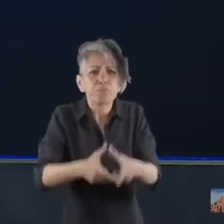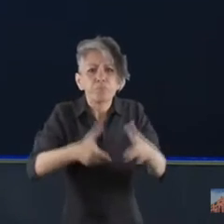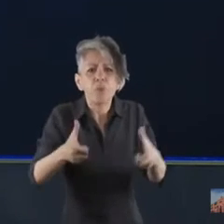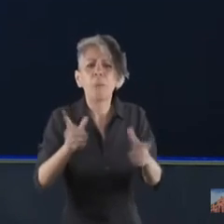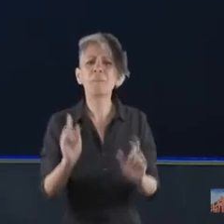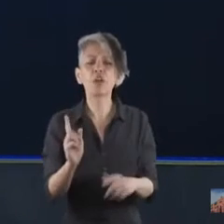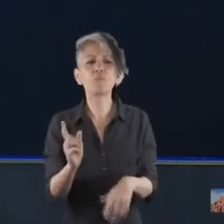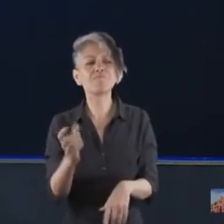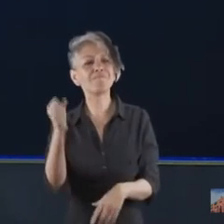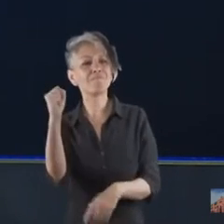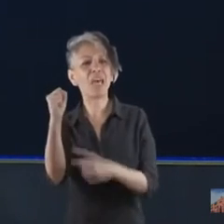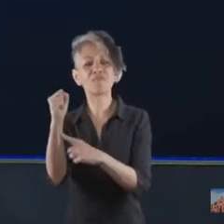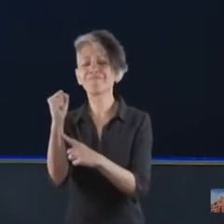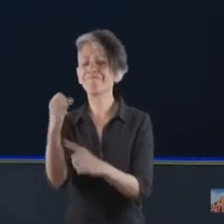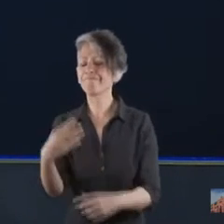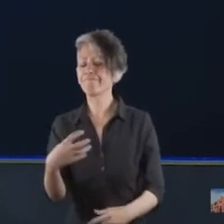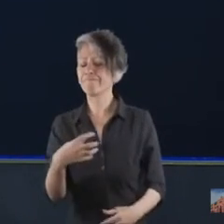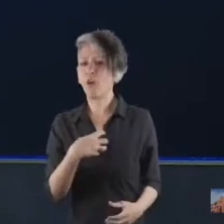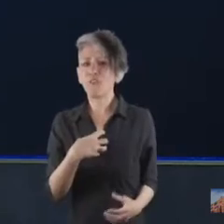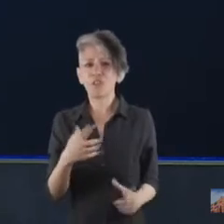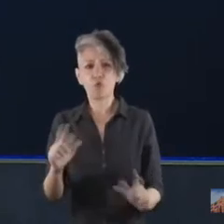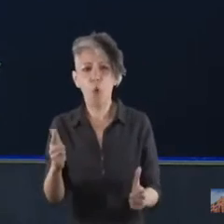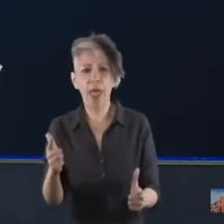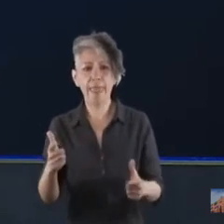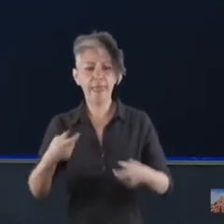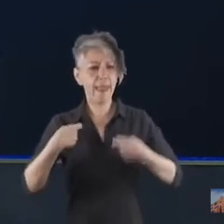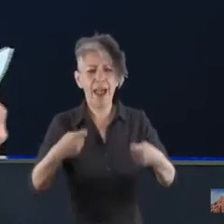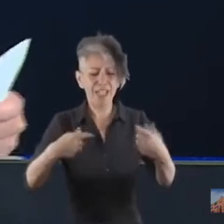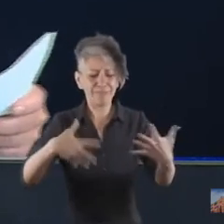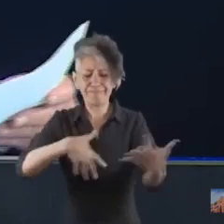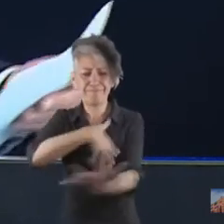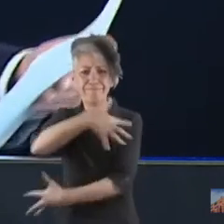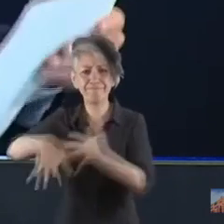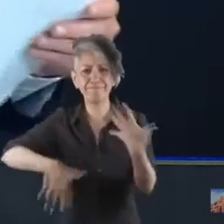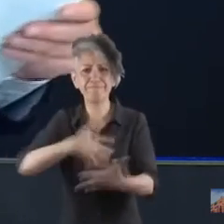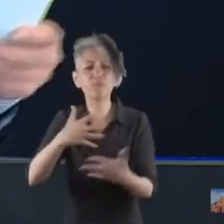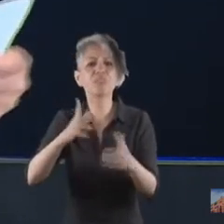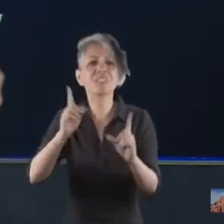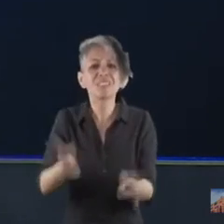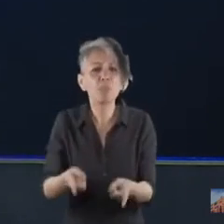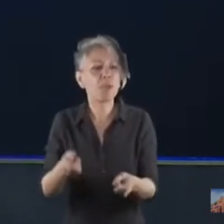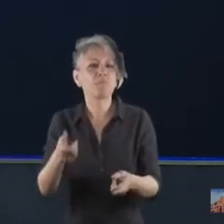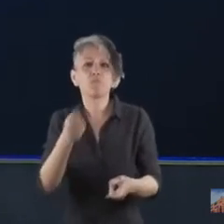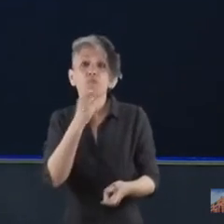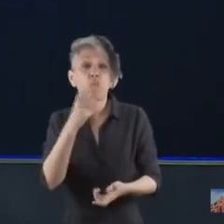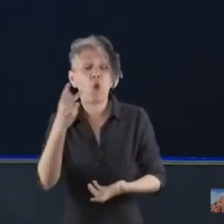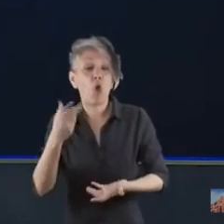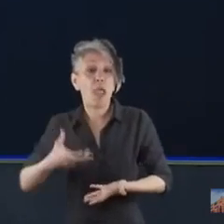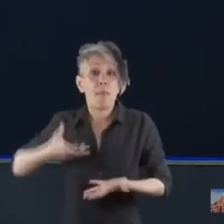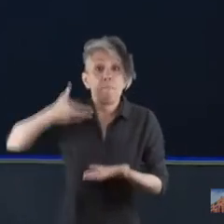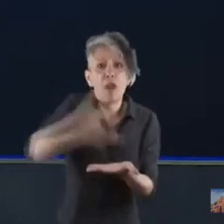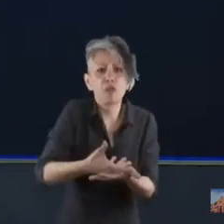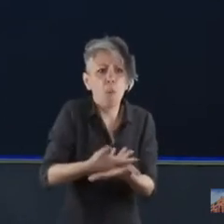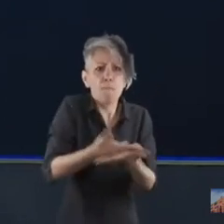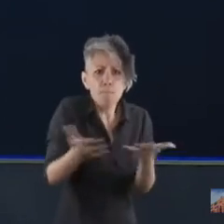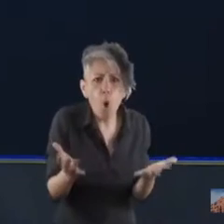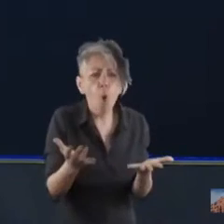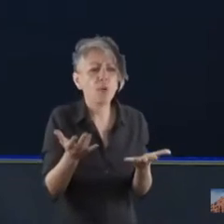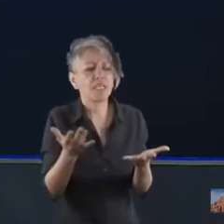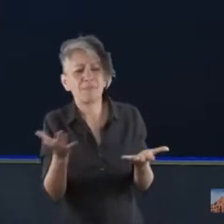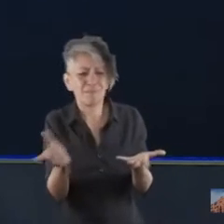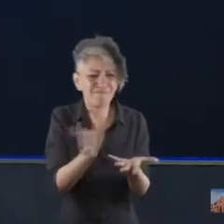moneda desorden del gasto brechas de inversión pública y una enorme injusticia